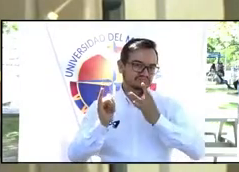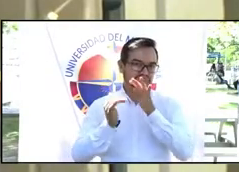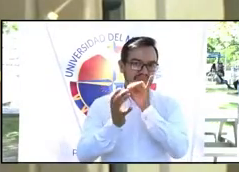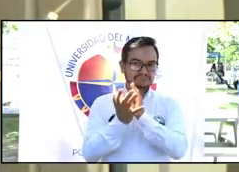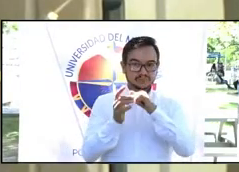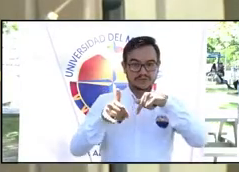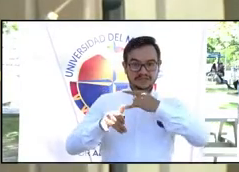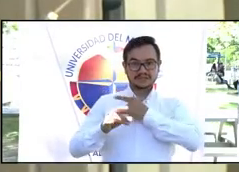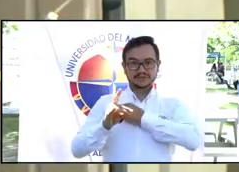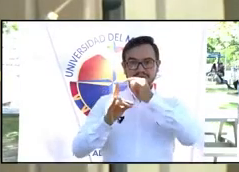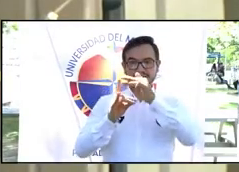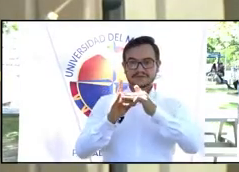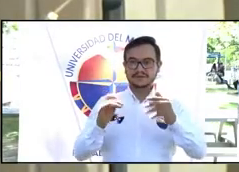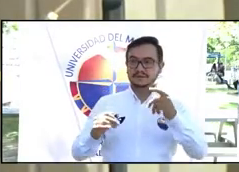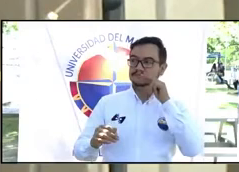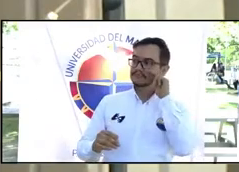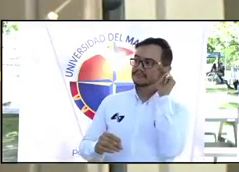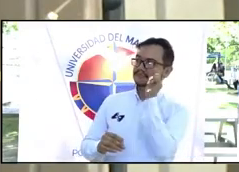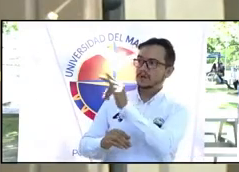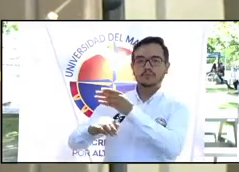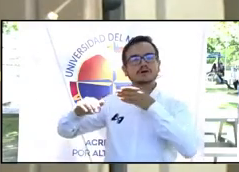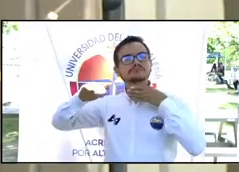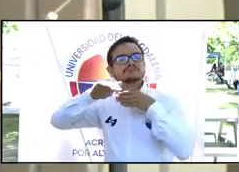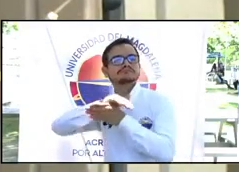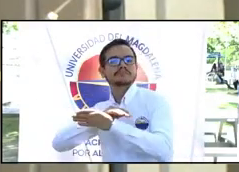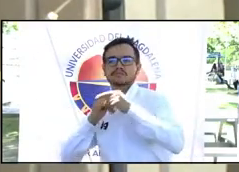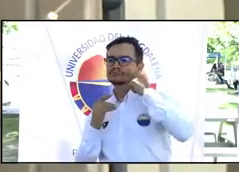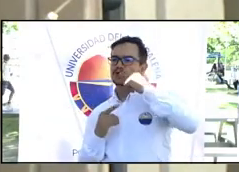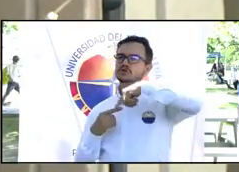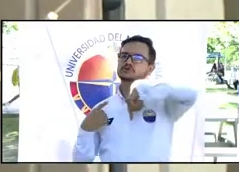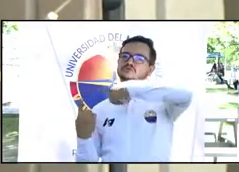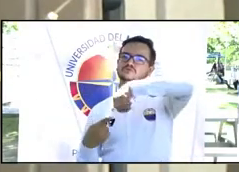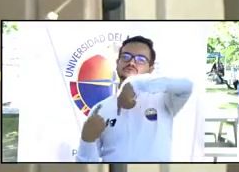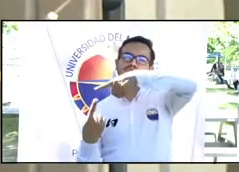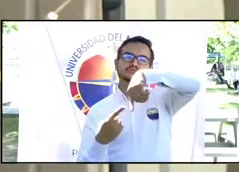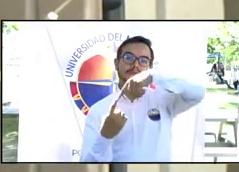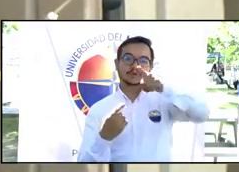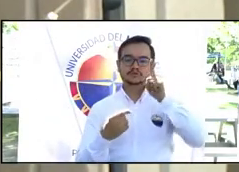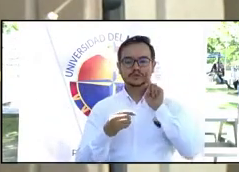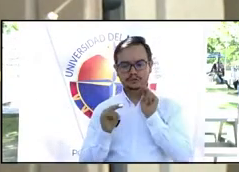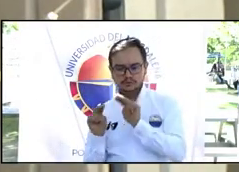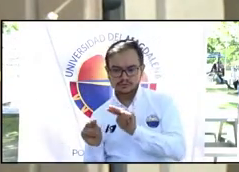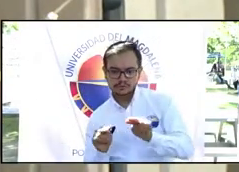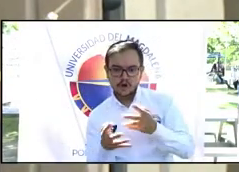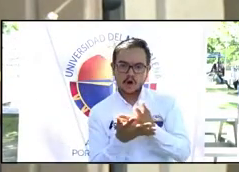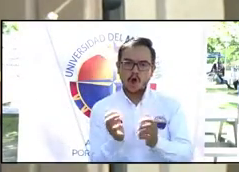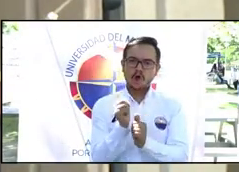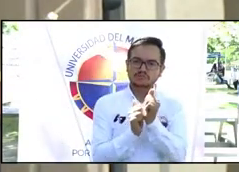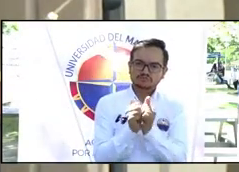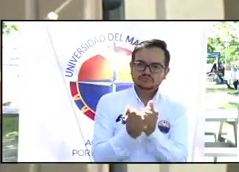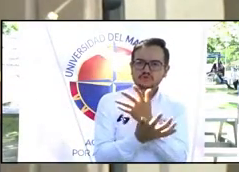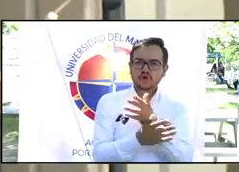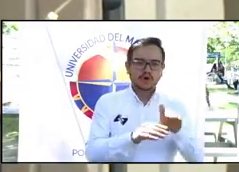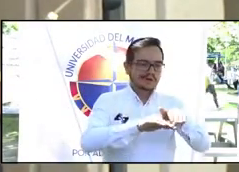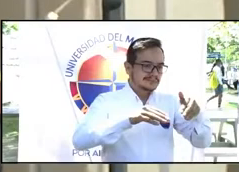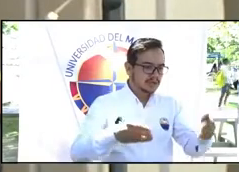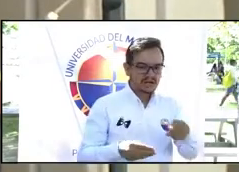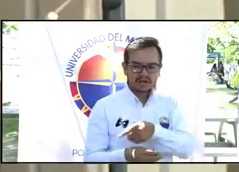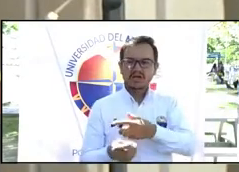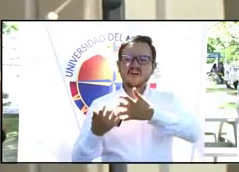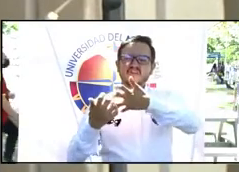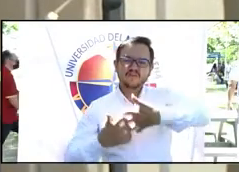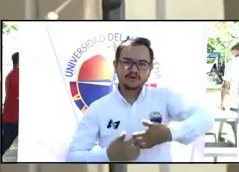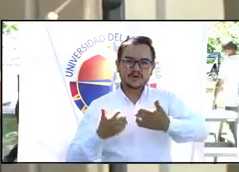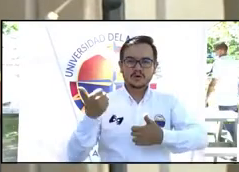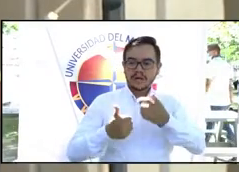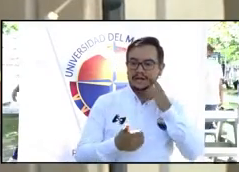Magdalena a observar un recorrido por la clínica odontológica para que conozcan los equipos, el mobiliario, las funciones y la utilidad que tendrán